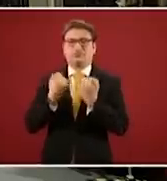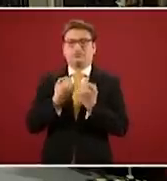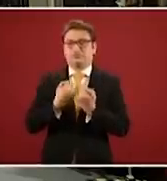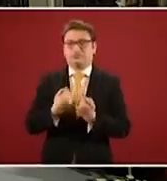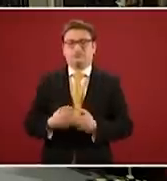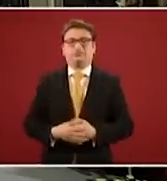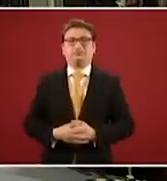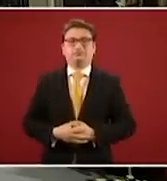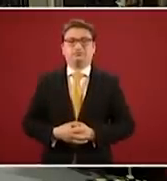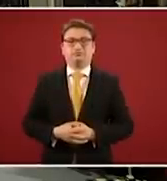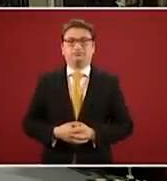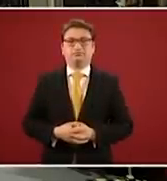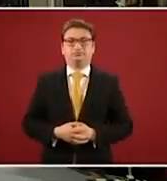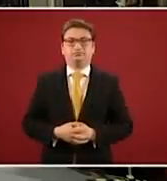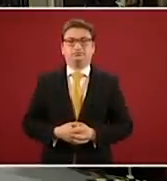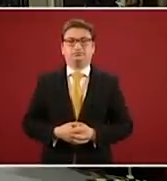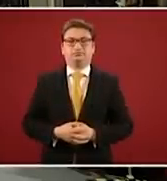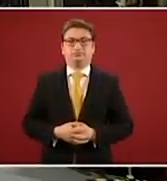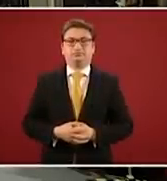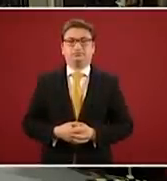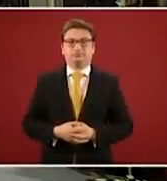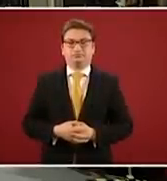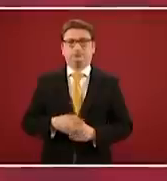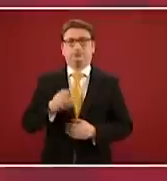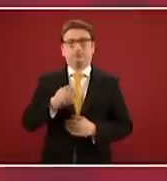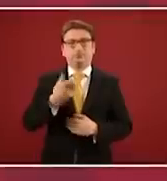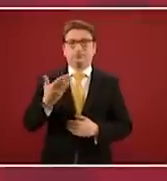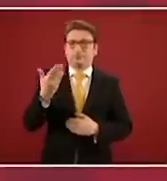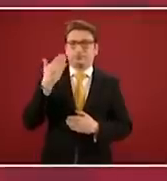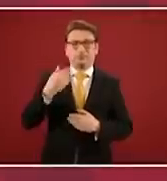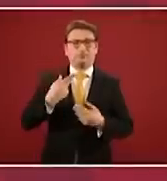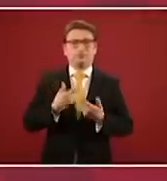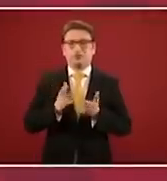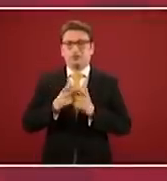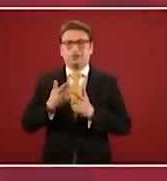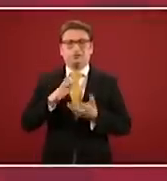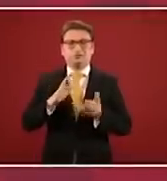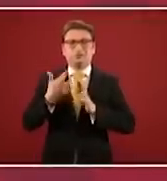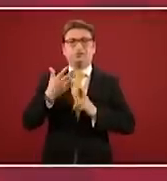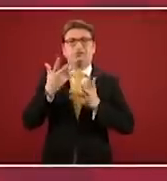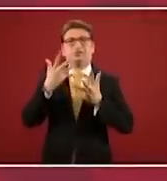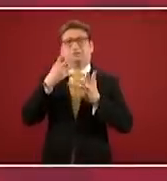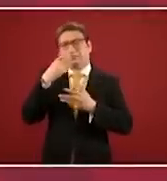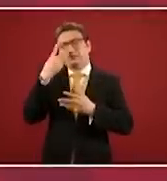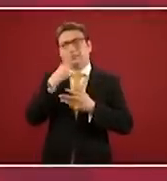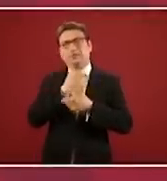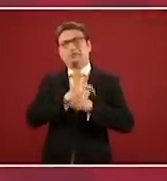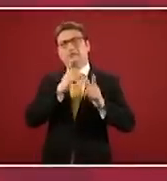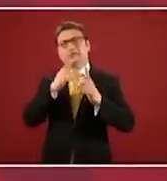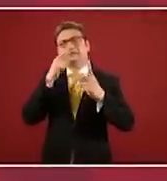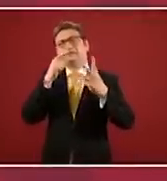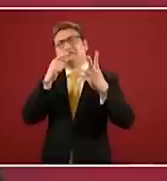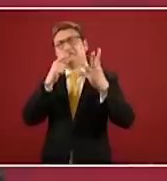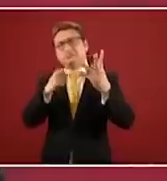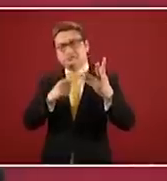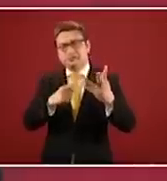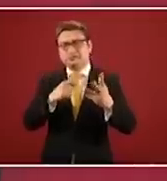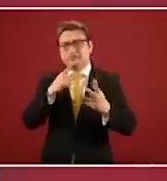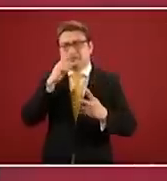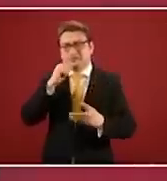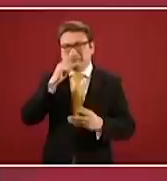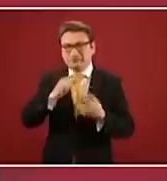acabó con los ideales de la revolución mexicana, por la